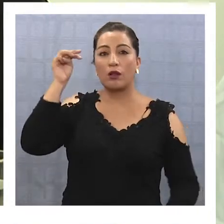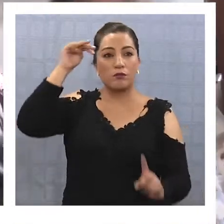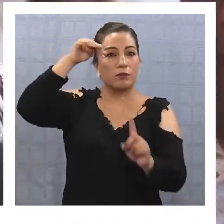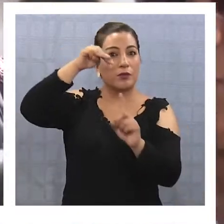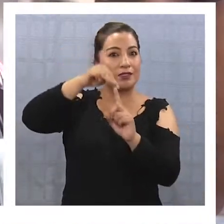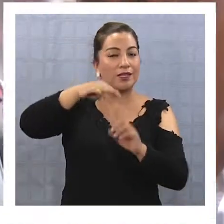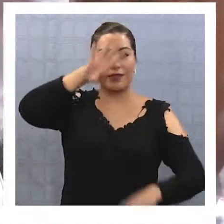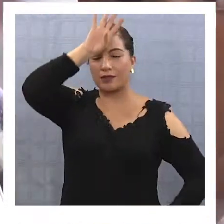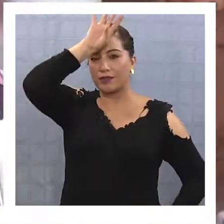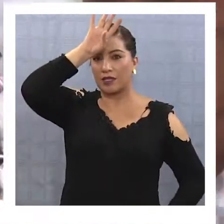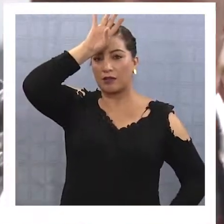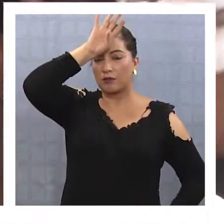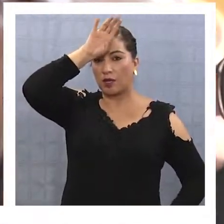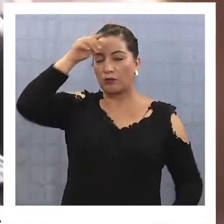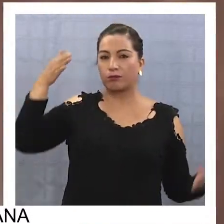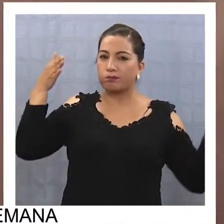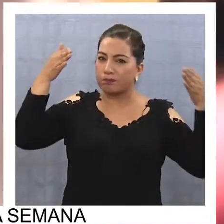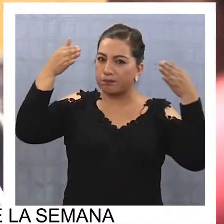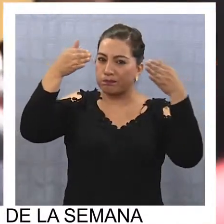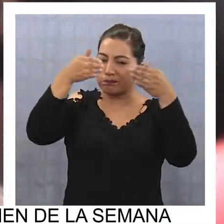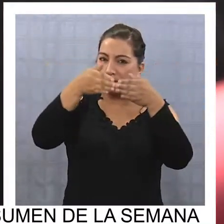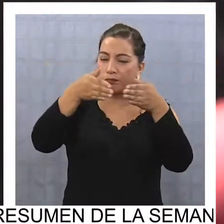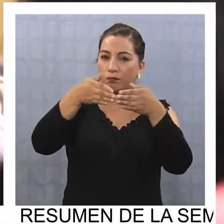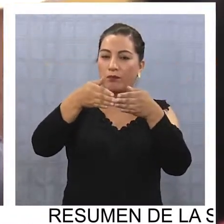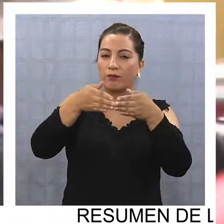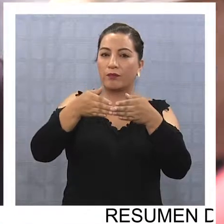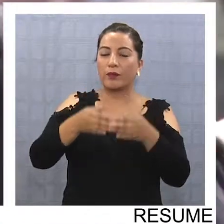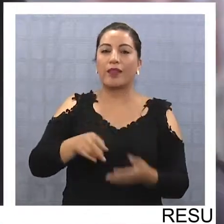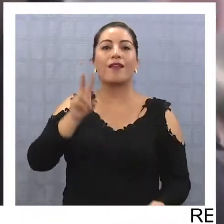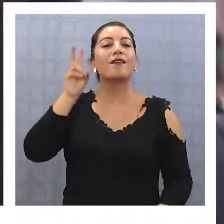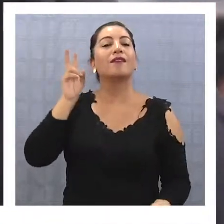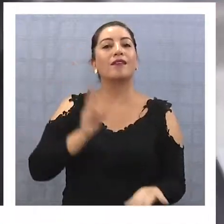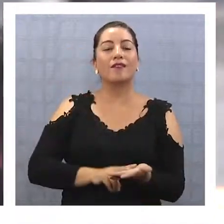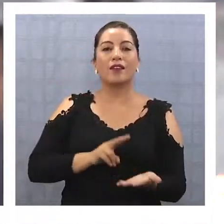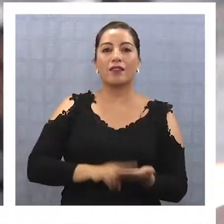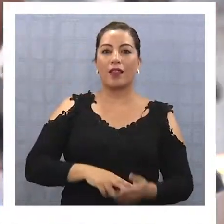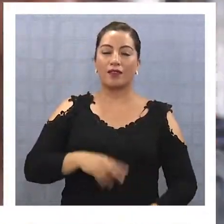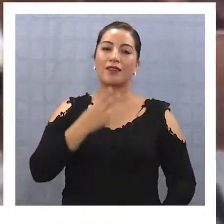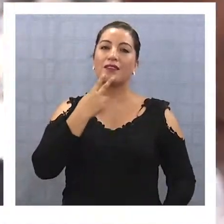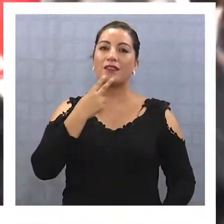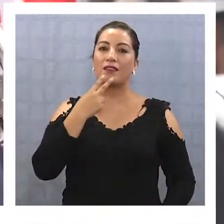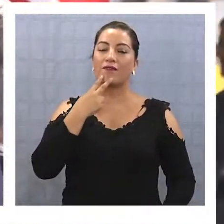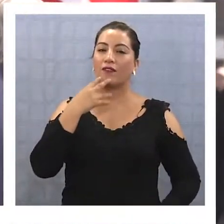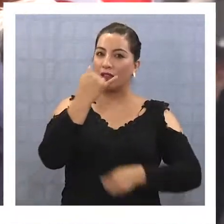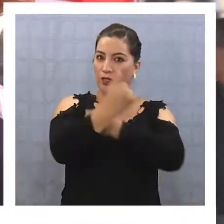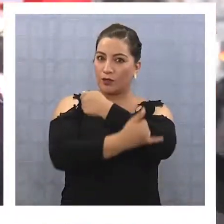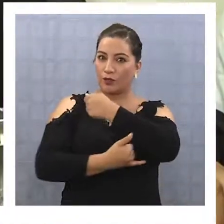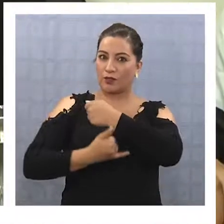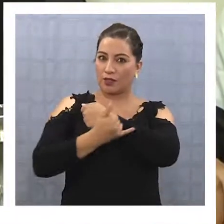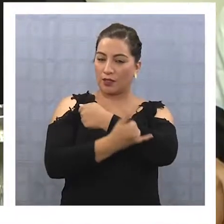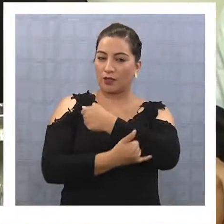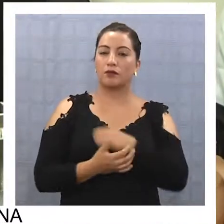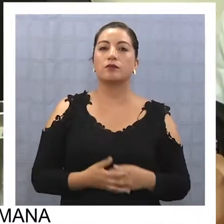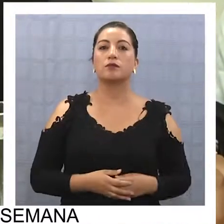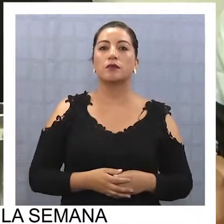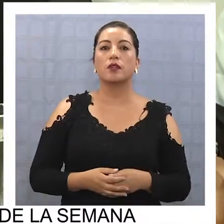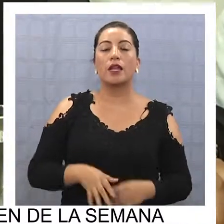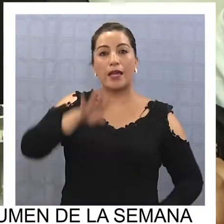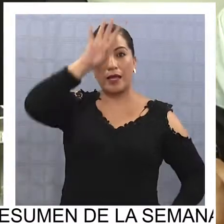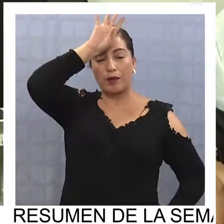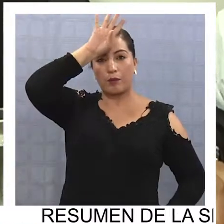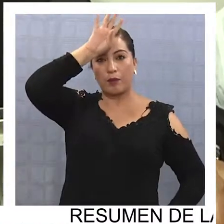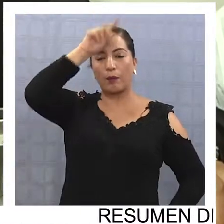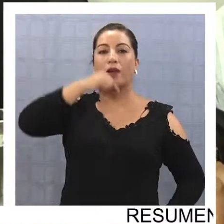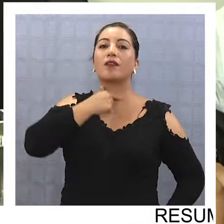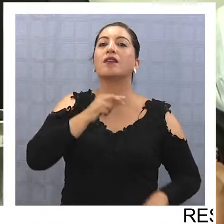del Santo Padre estará enfocado hacia la realidad que viven los inmigrantes. Y una de las realidades que el Papa quiere